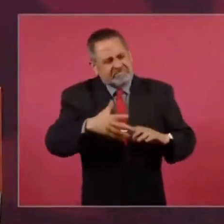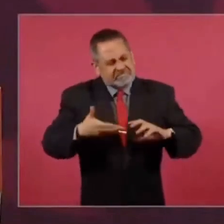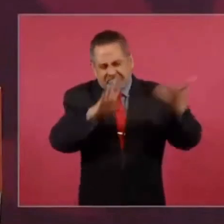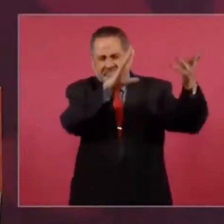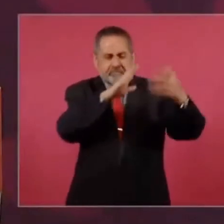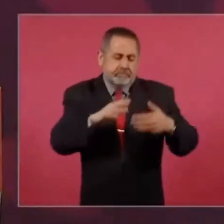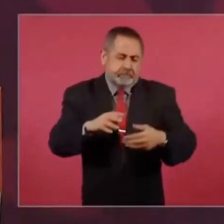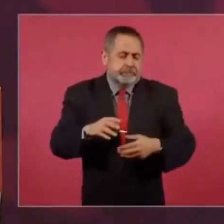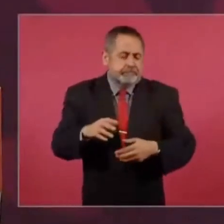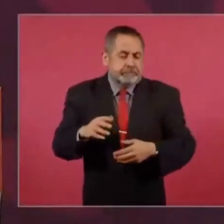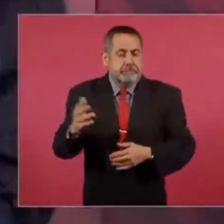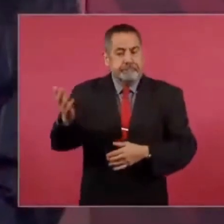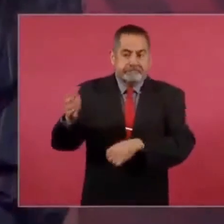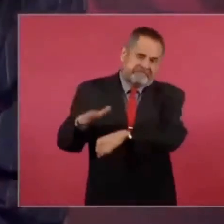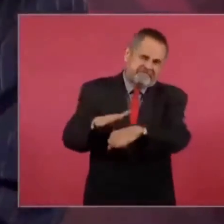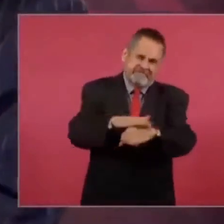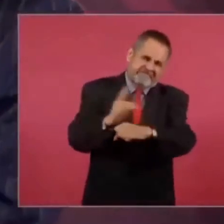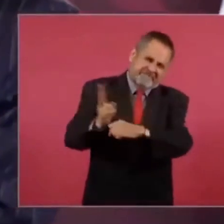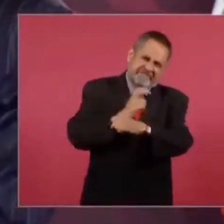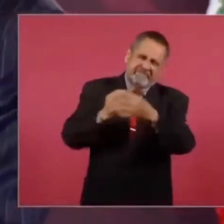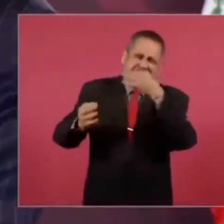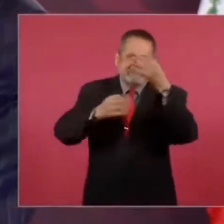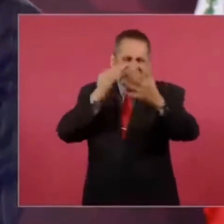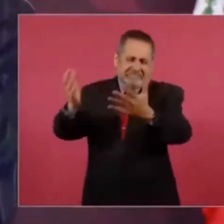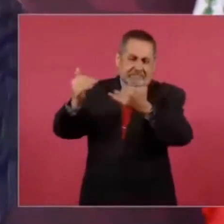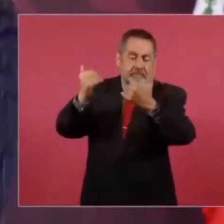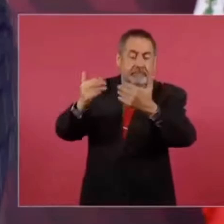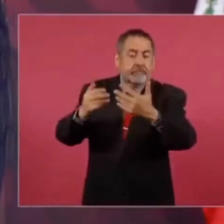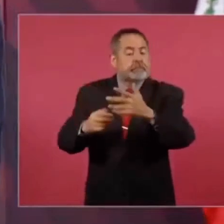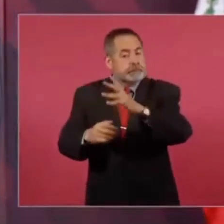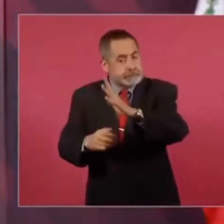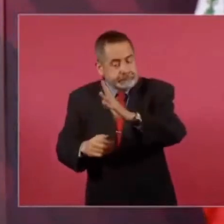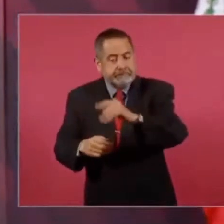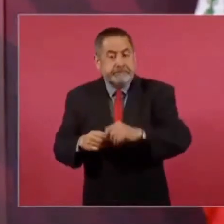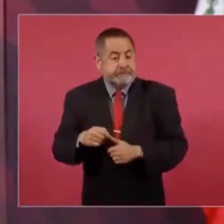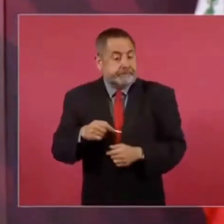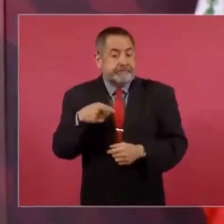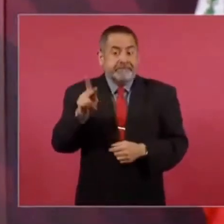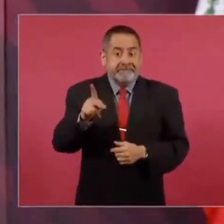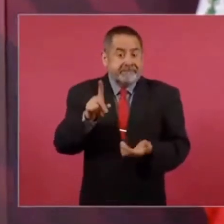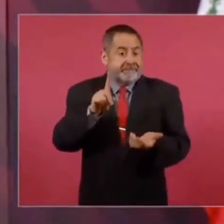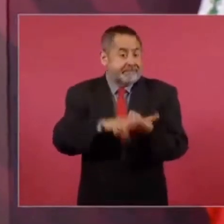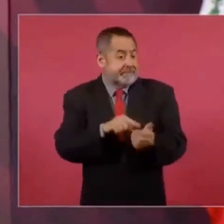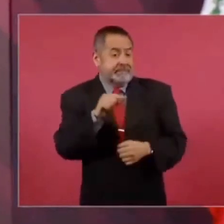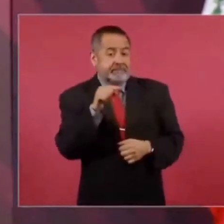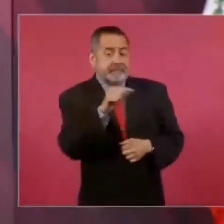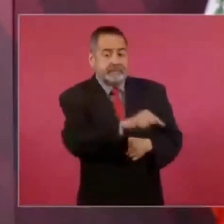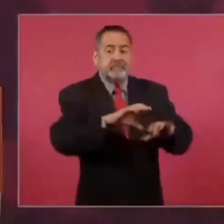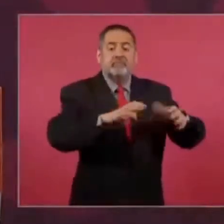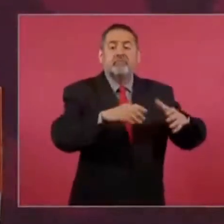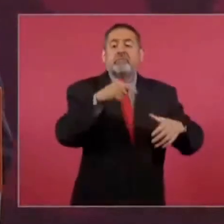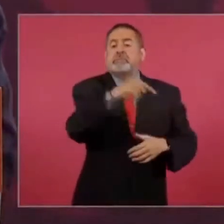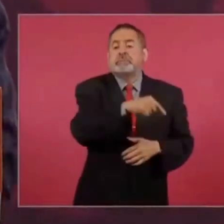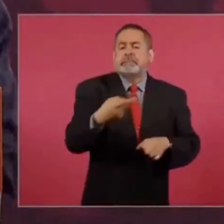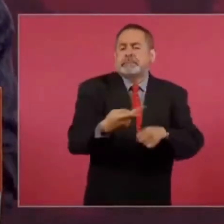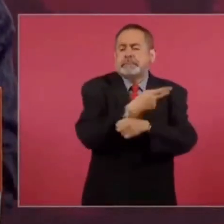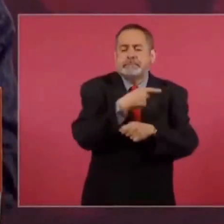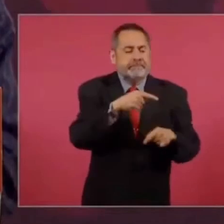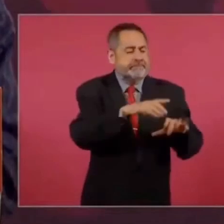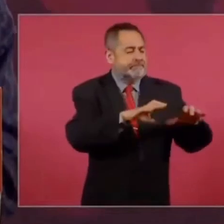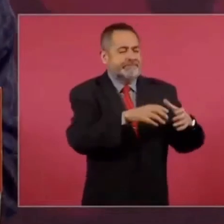pero entre tanto se celebraban los ostentosos